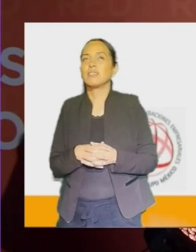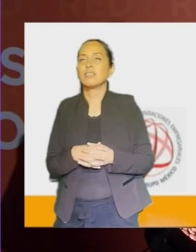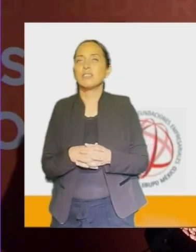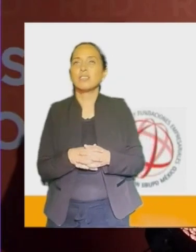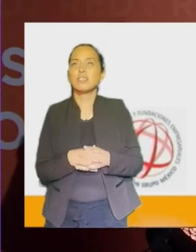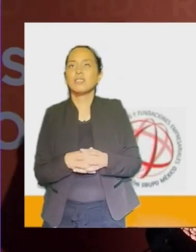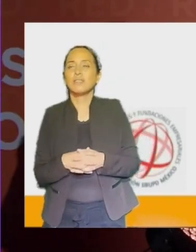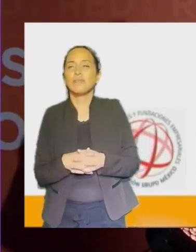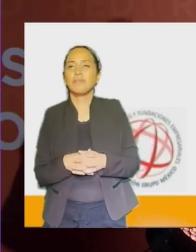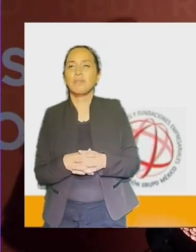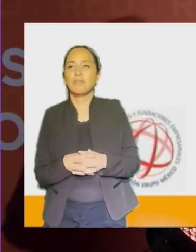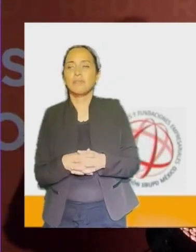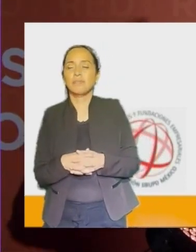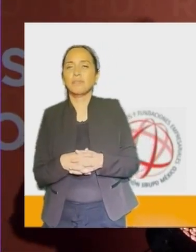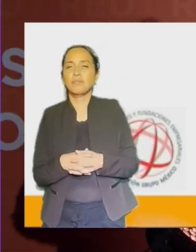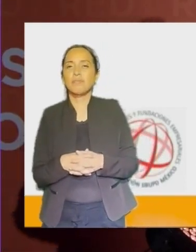Bien. Muy bien.